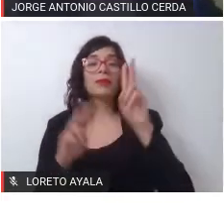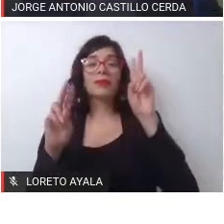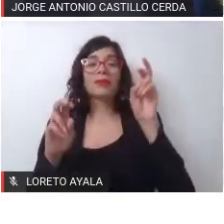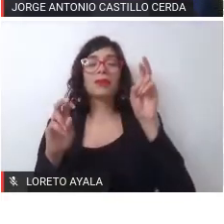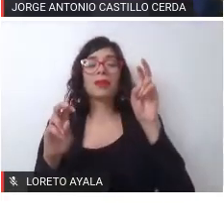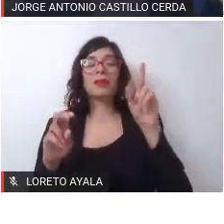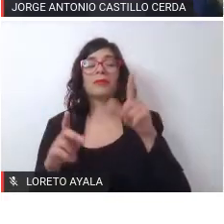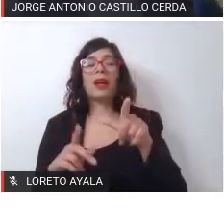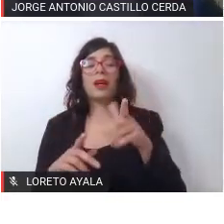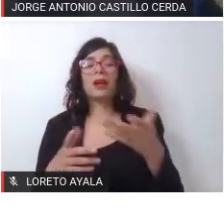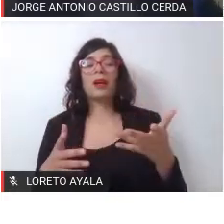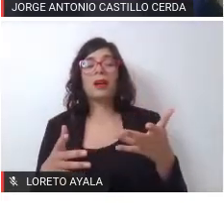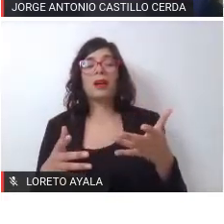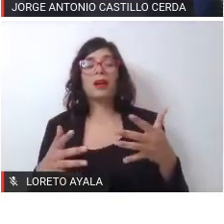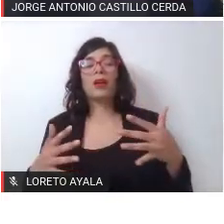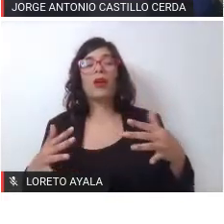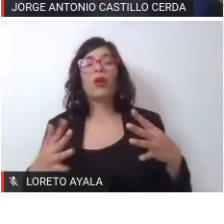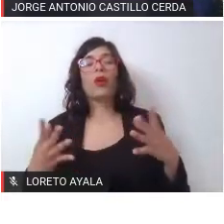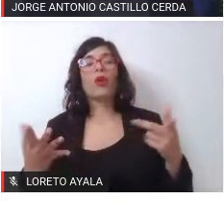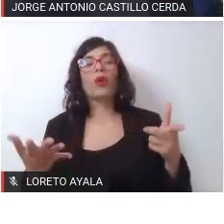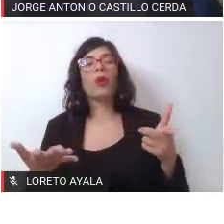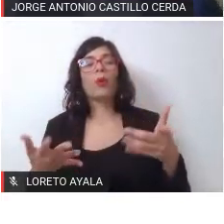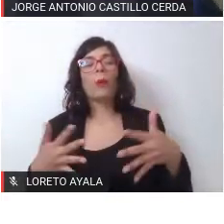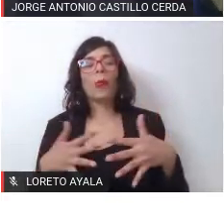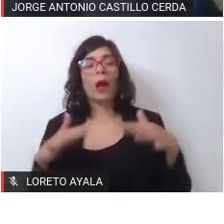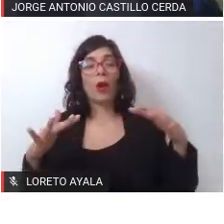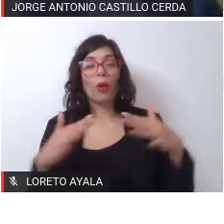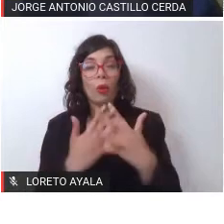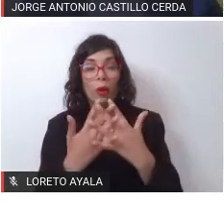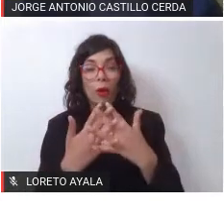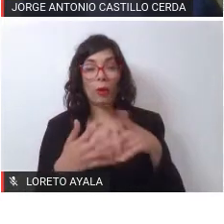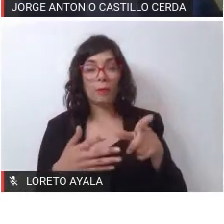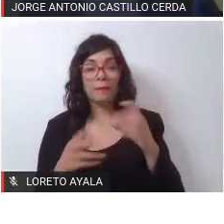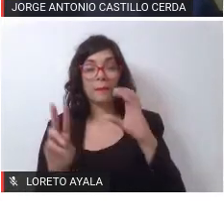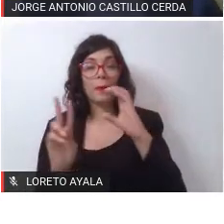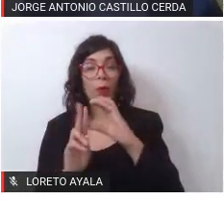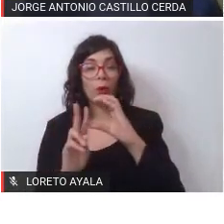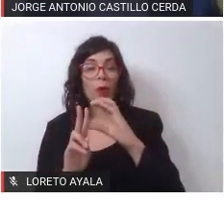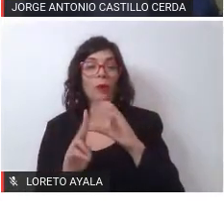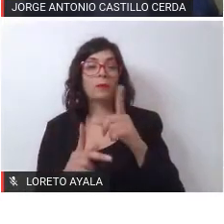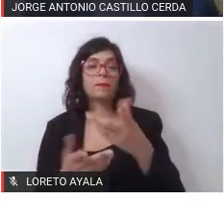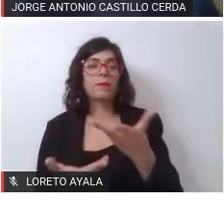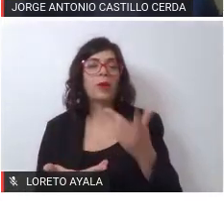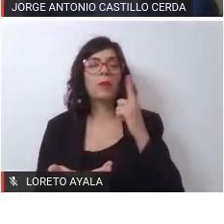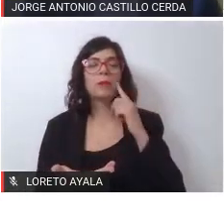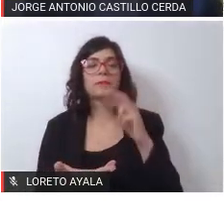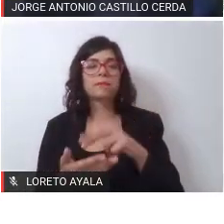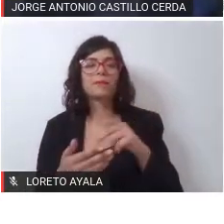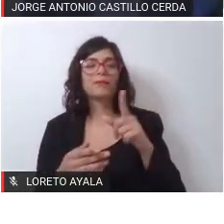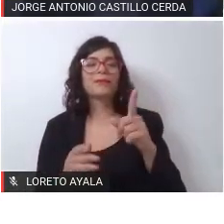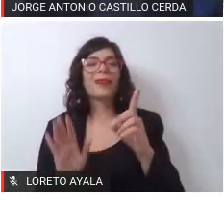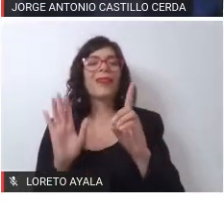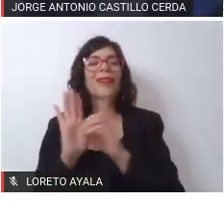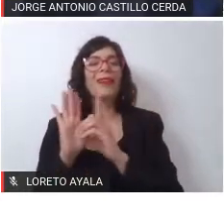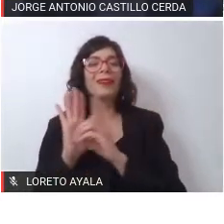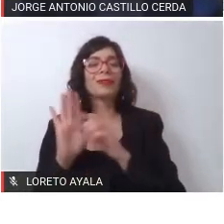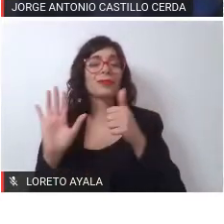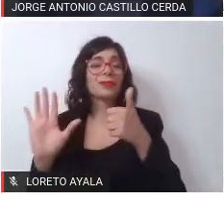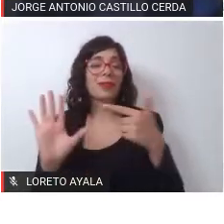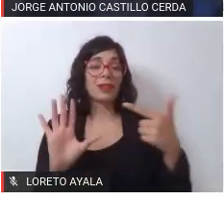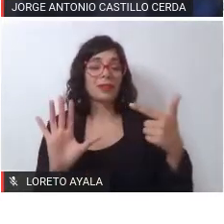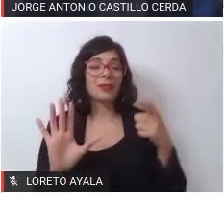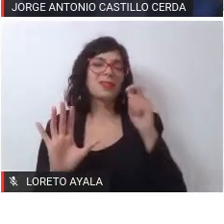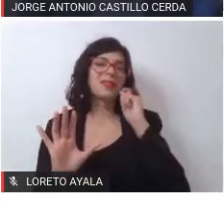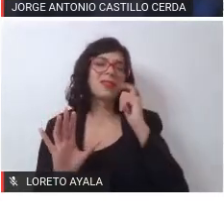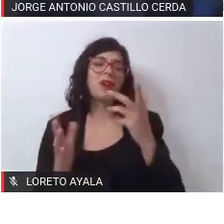el tema de la priorización curricular y algo del decreto 67, especialmente lo que tiene que ver con la evaluación formativa